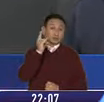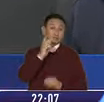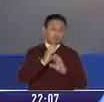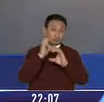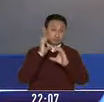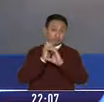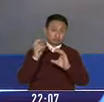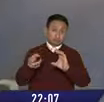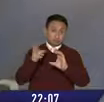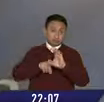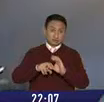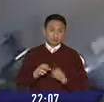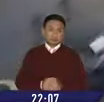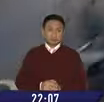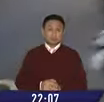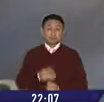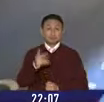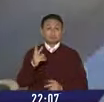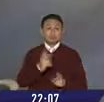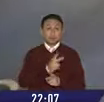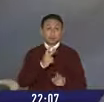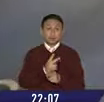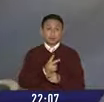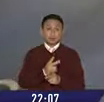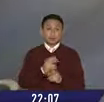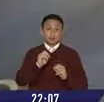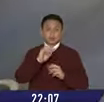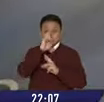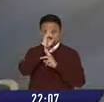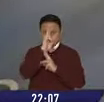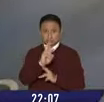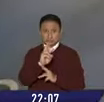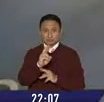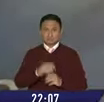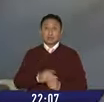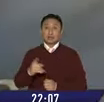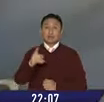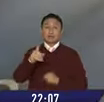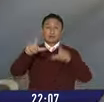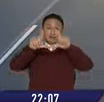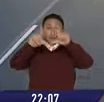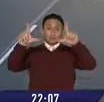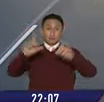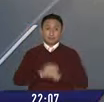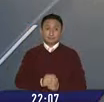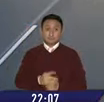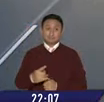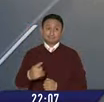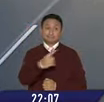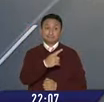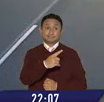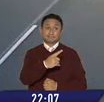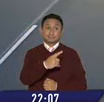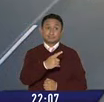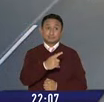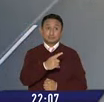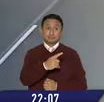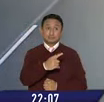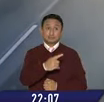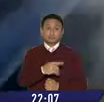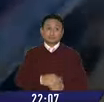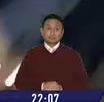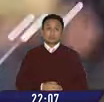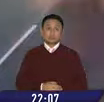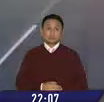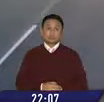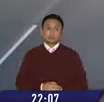la parada yo se recomienda manejar con cuidado y sobre todo respetar la señalética porque siniestros como estos se pueden